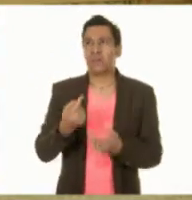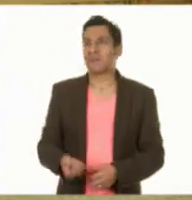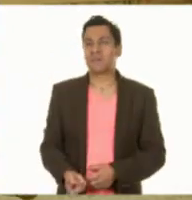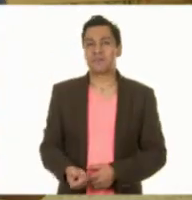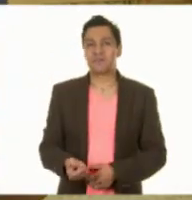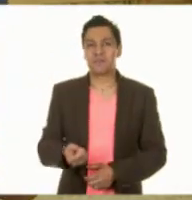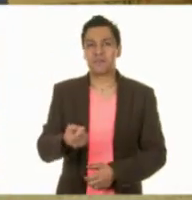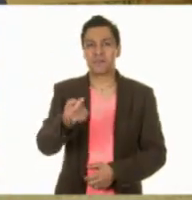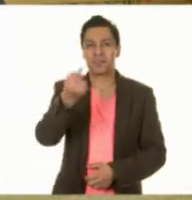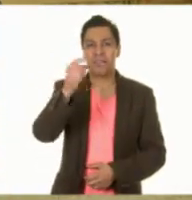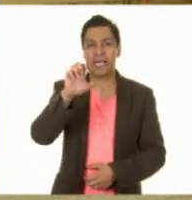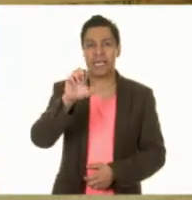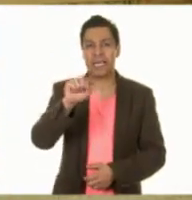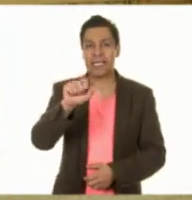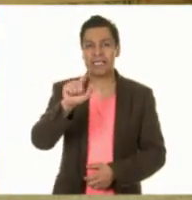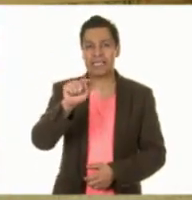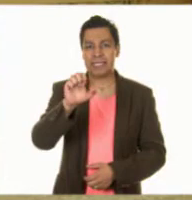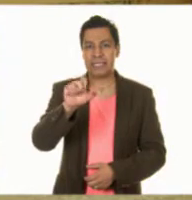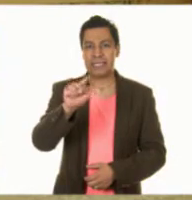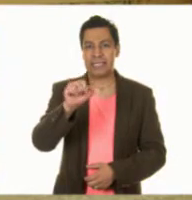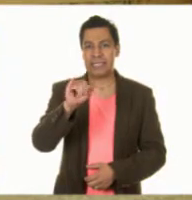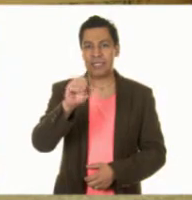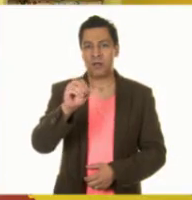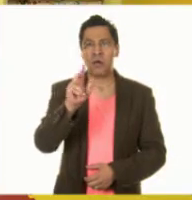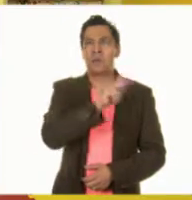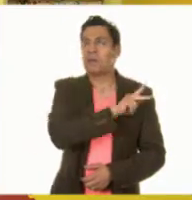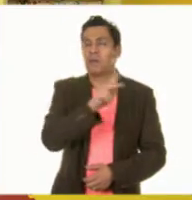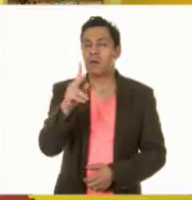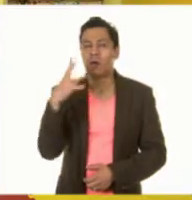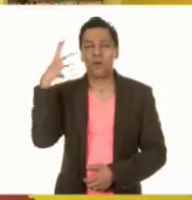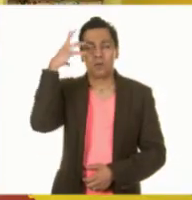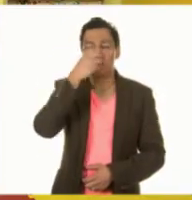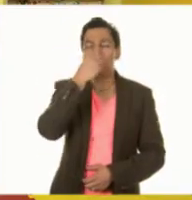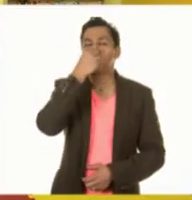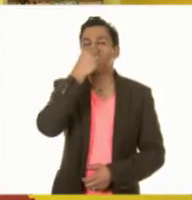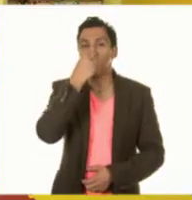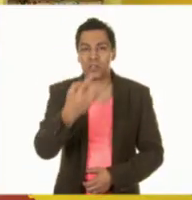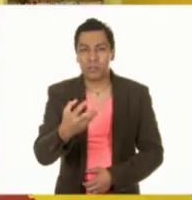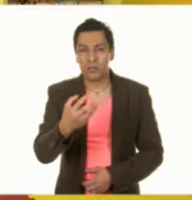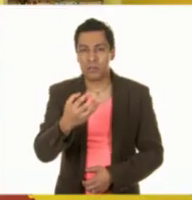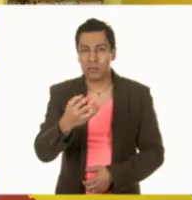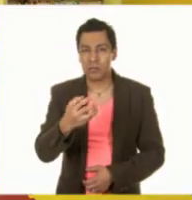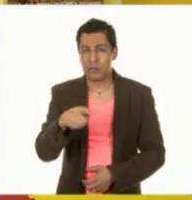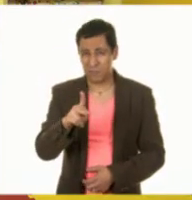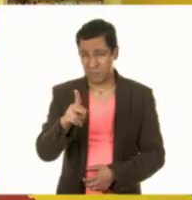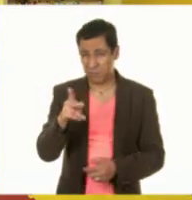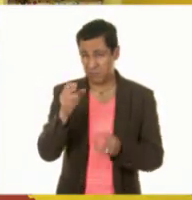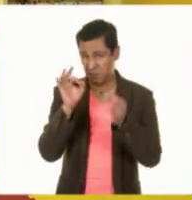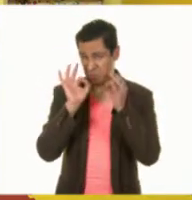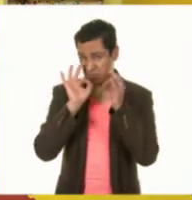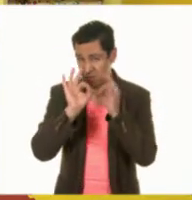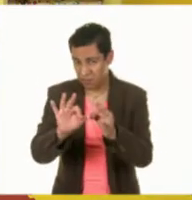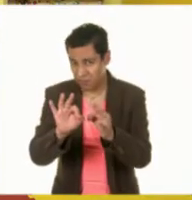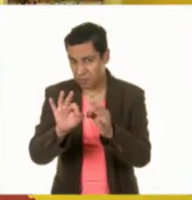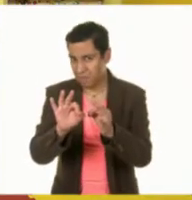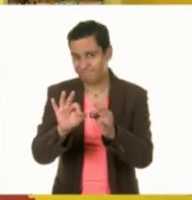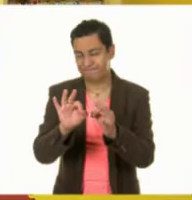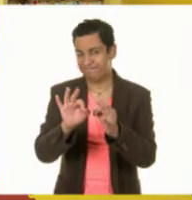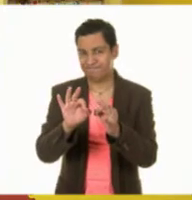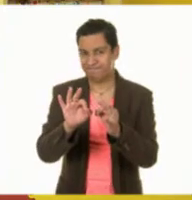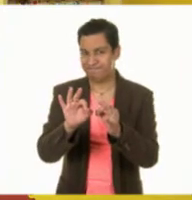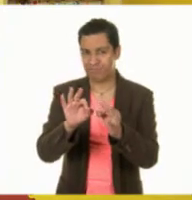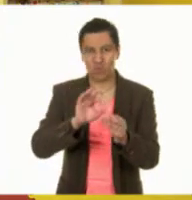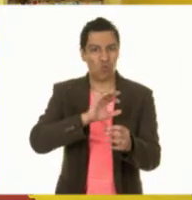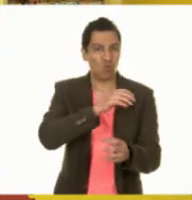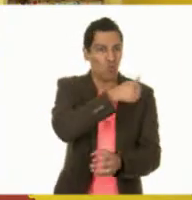que estético es similar o igual a hermoso. Pero realmente no hay nada que no tenga estética.